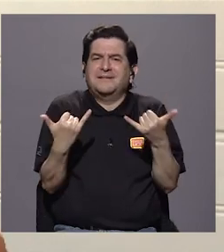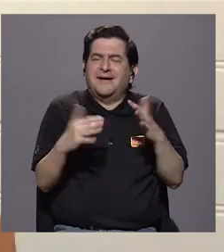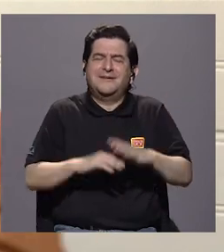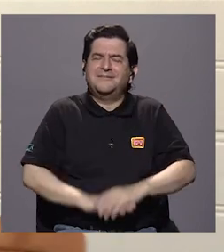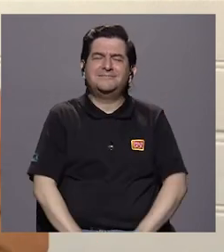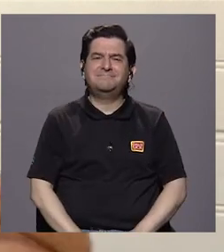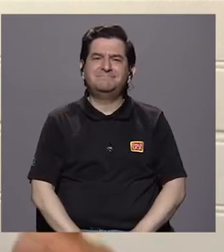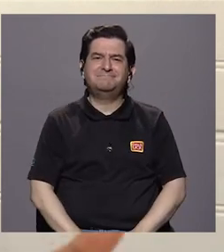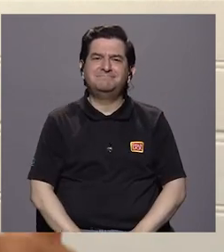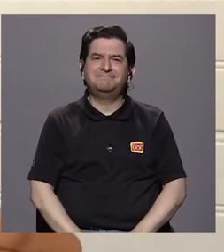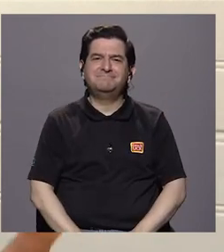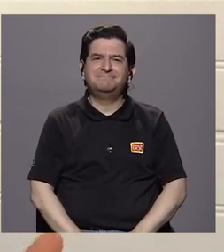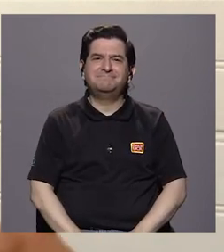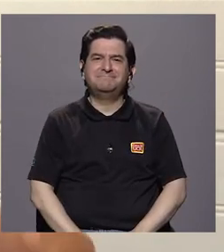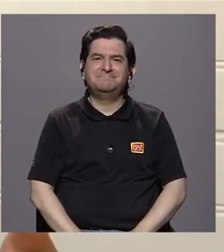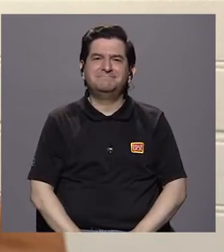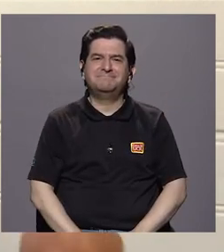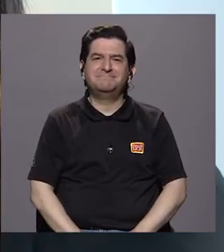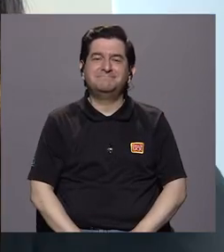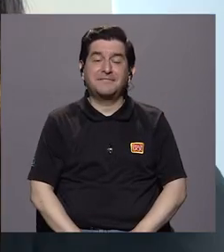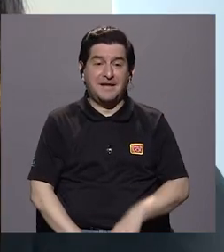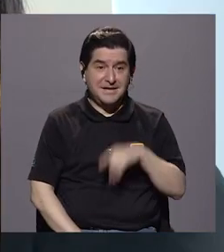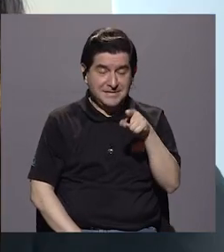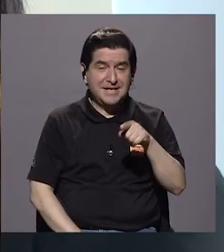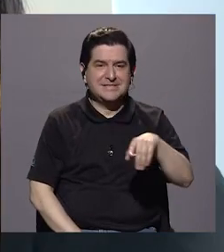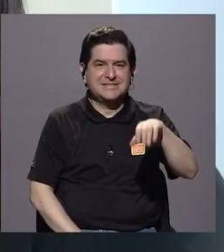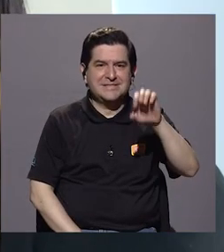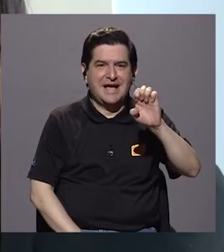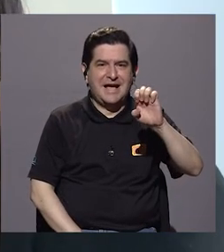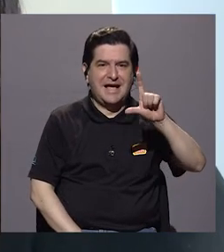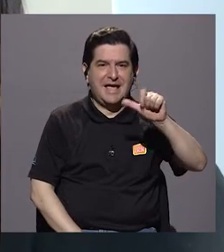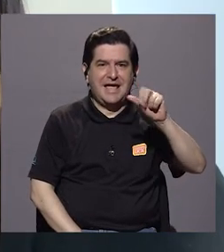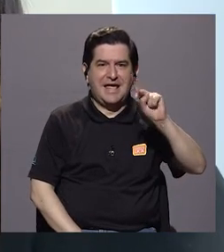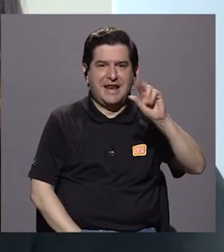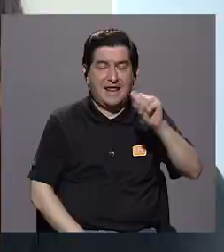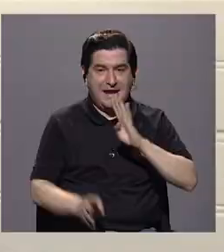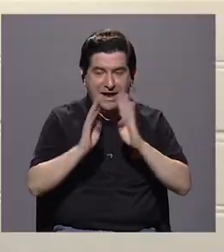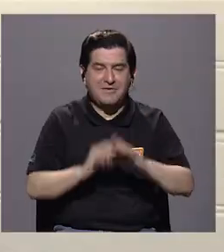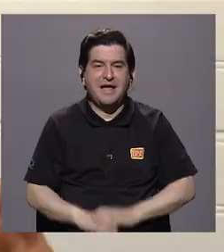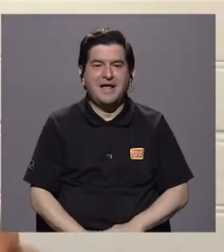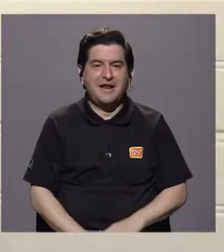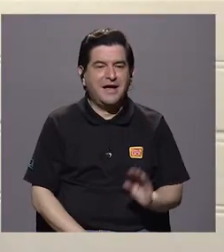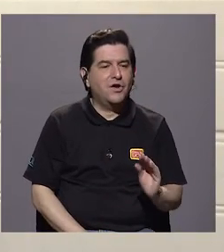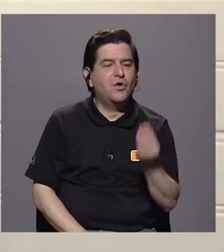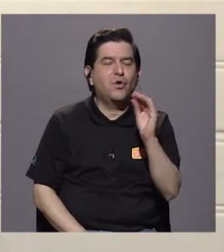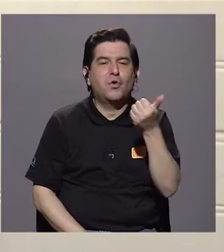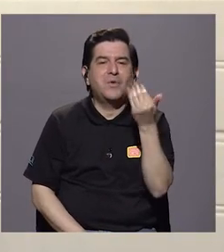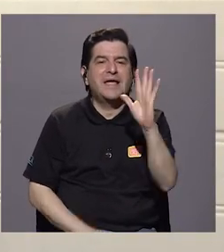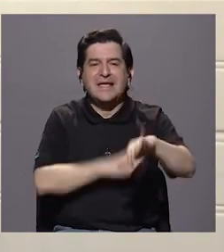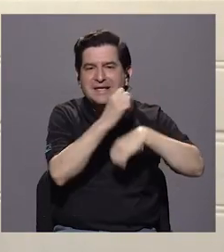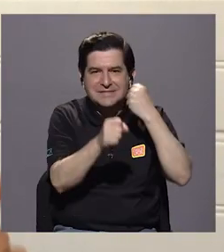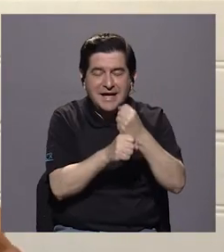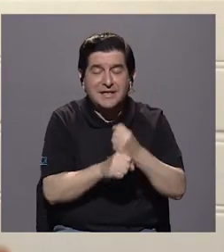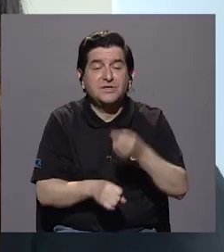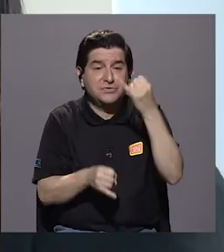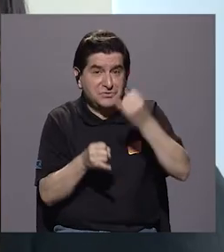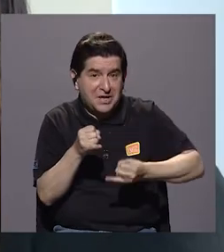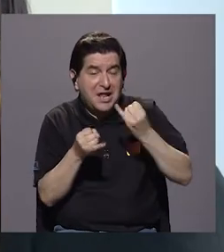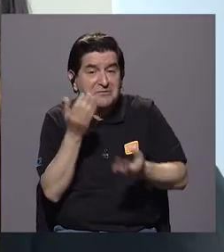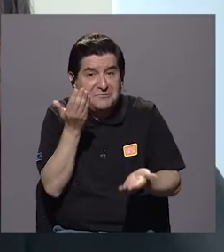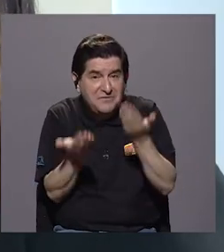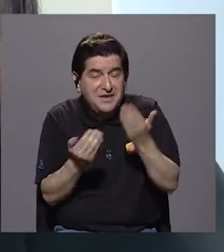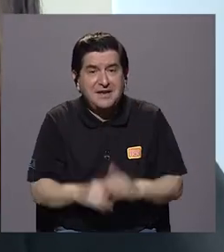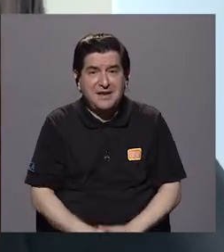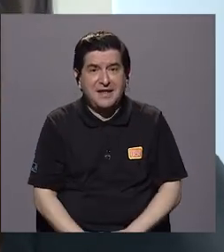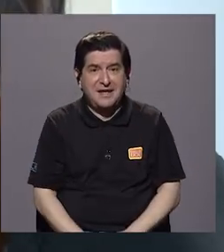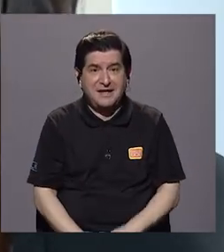Pues bueno, si esa Elena le habla a esa niña de 15 años... podría estar segura de que al final tiene lo siempre... Lo